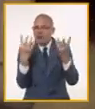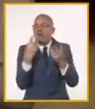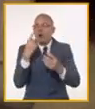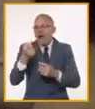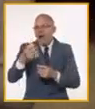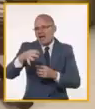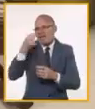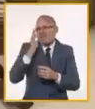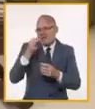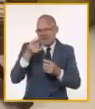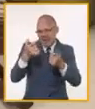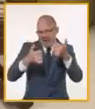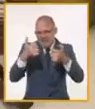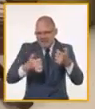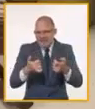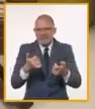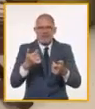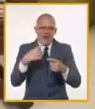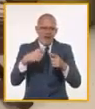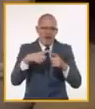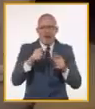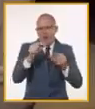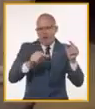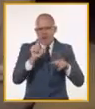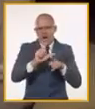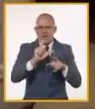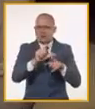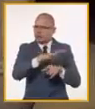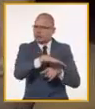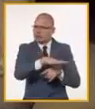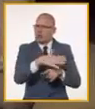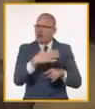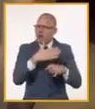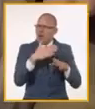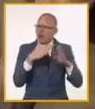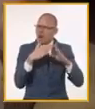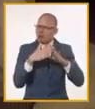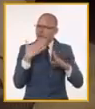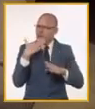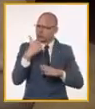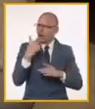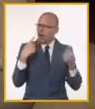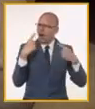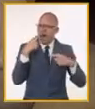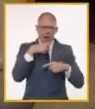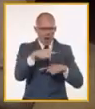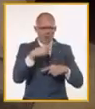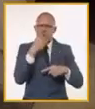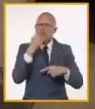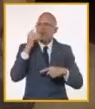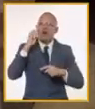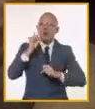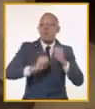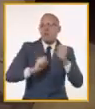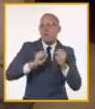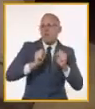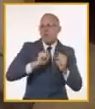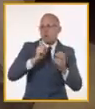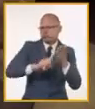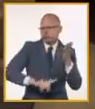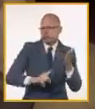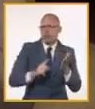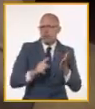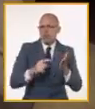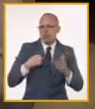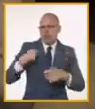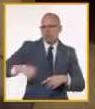de los campesinos que tenían condiciones, que tenían buenas casas, algunos tenían plantas eléctricas. Entonces yo fui aprovechando todo eso,